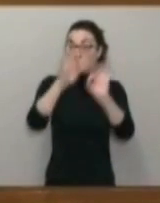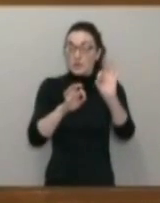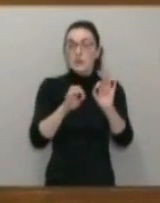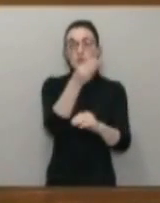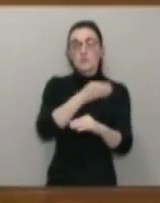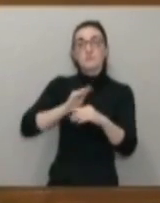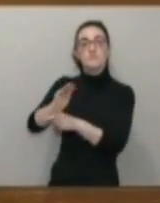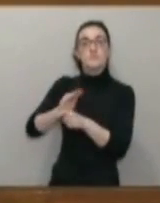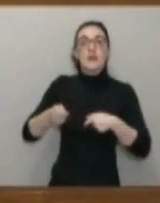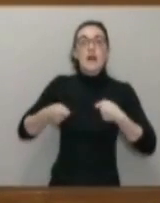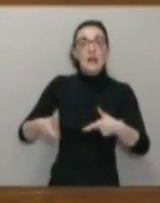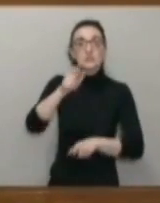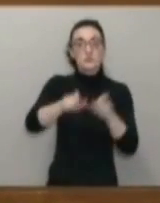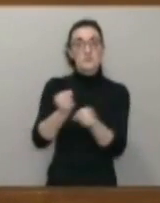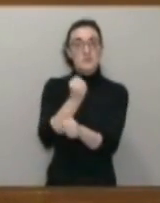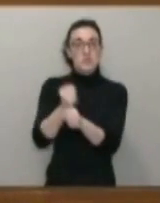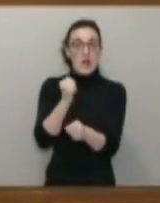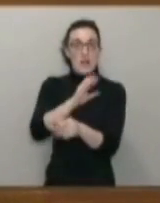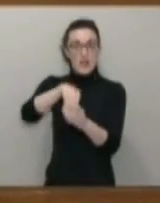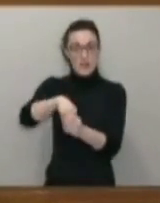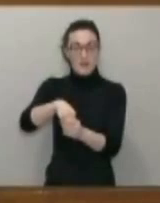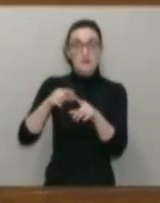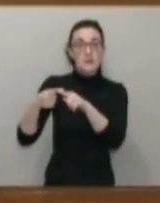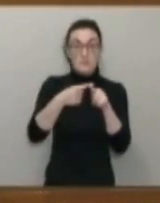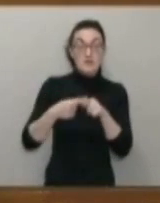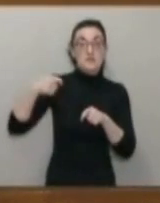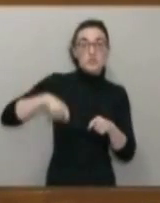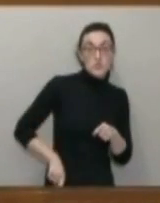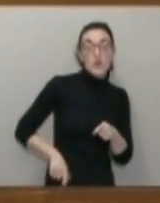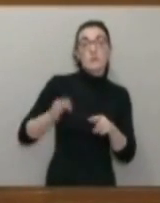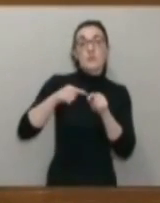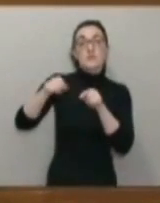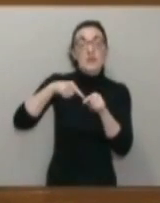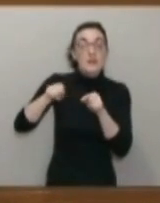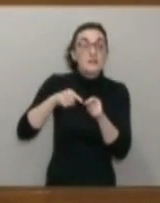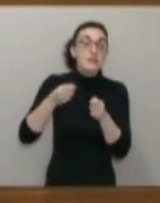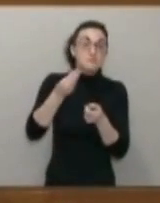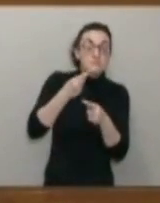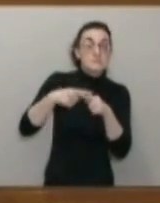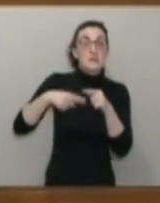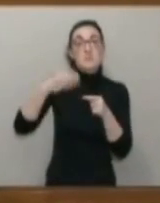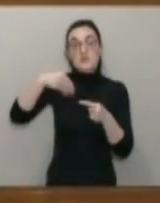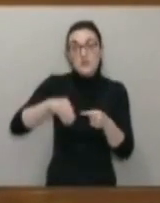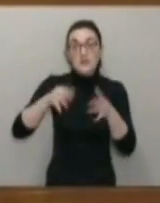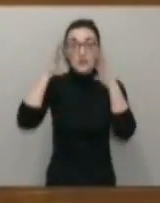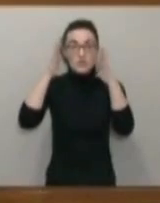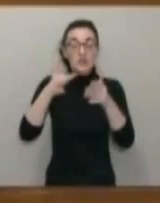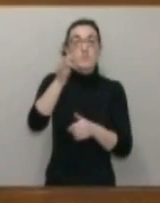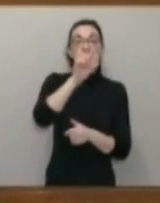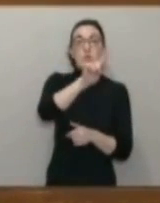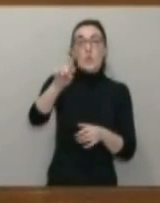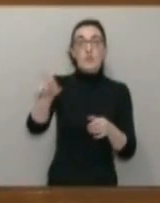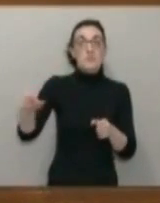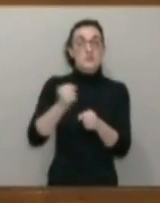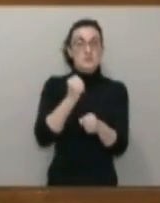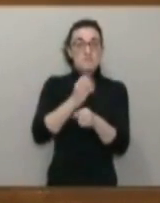refieren a gastos de personal, que se reparten entre sueldos y dietas del presidente, de los consejeros y de los 11 trabajadores